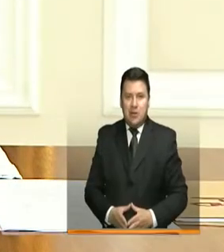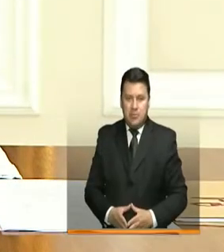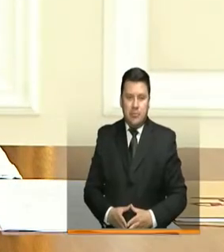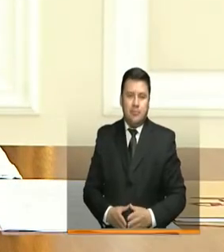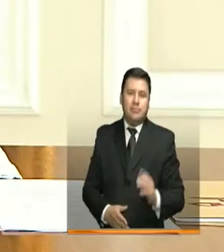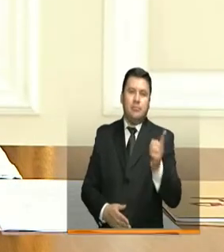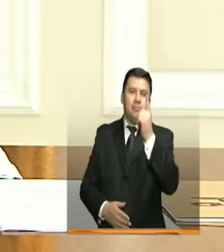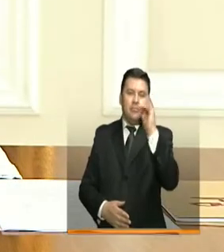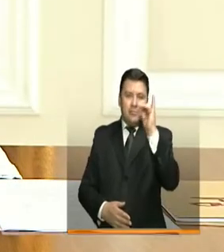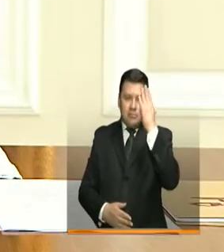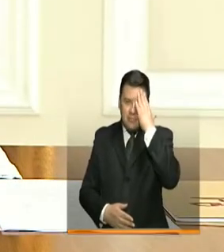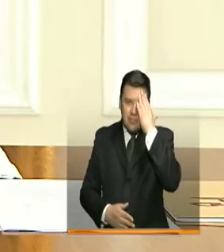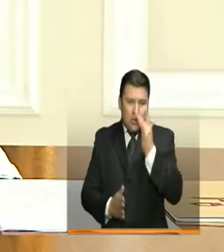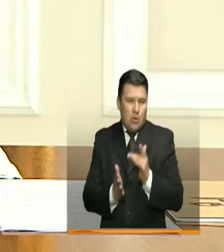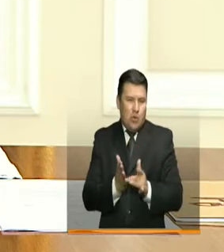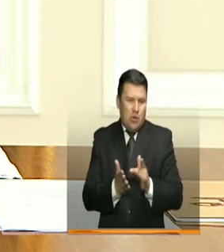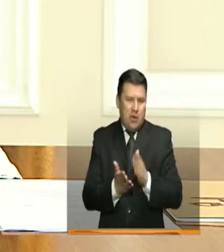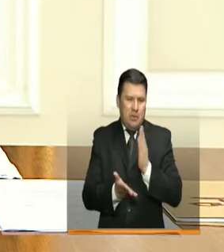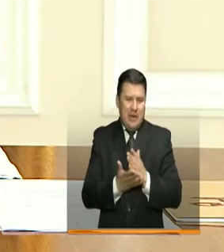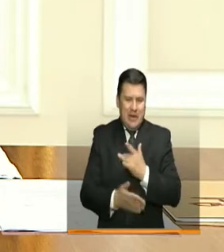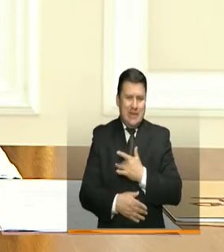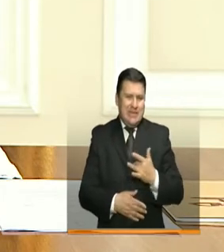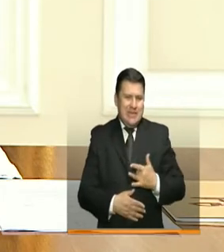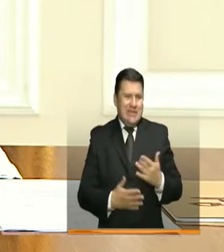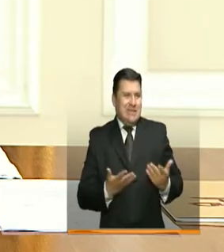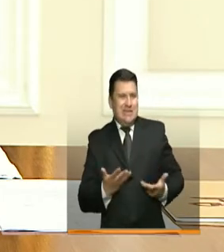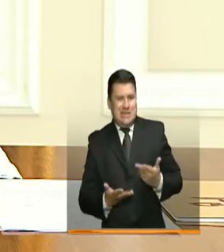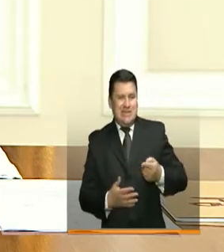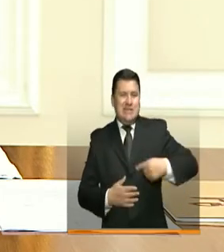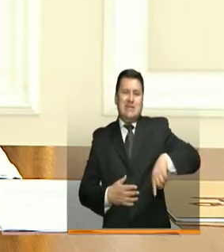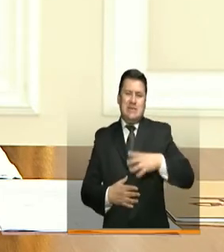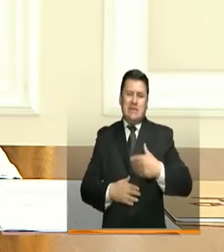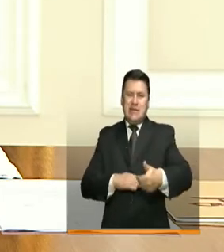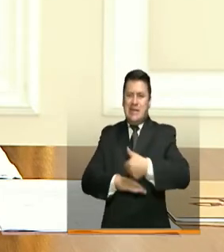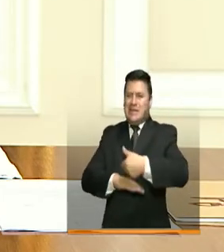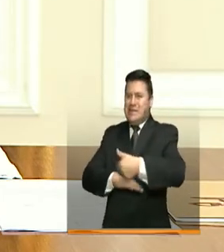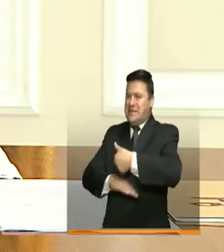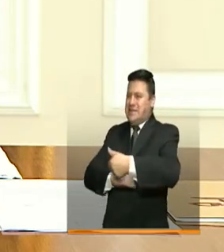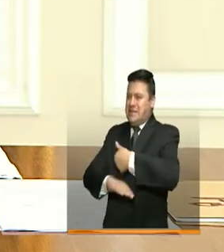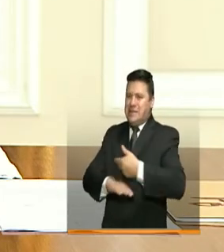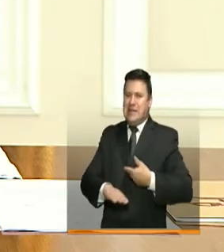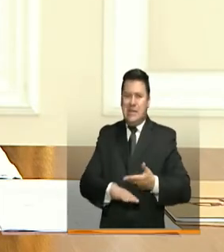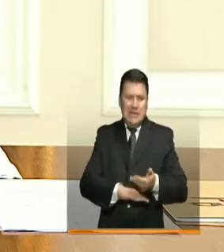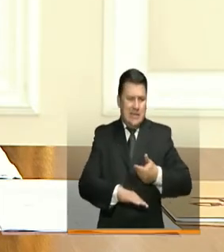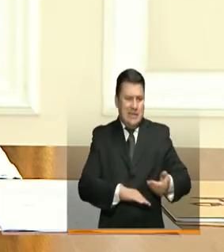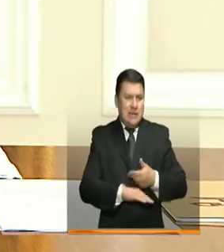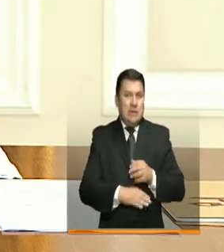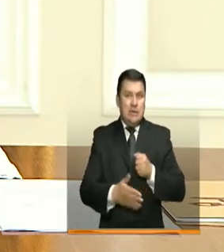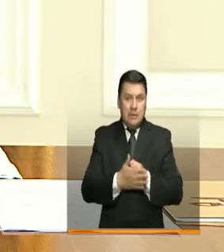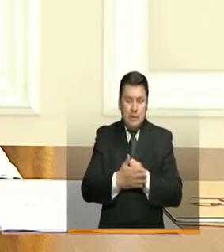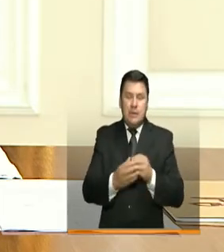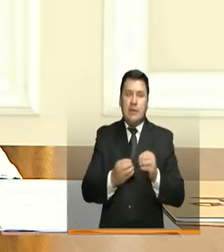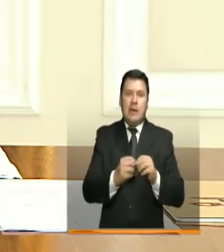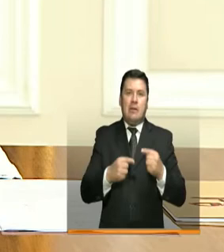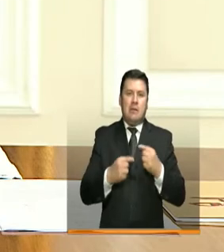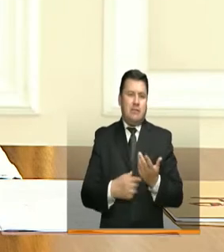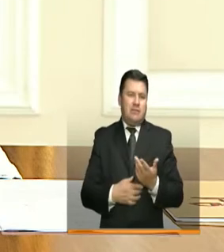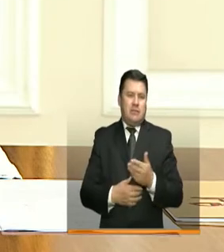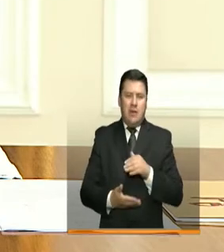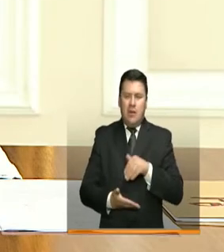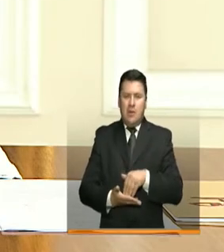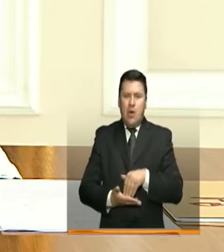Todos sabemos que esta emergencia sanitaria, por supuesto, exige mucho, pero además representa retos desde todo punto de